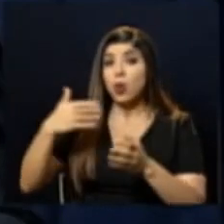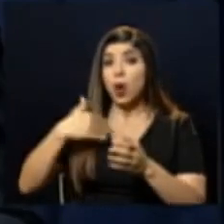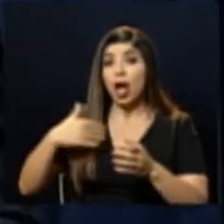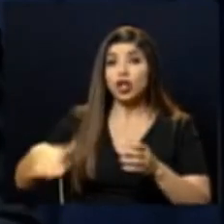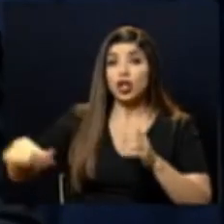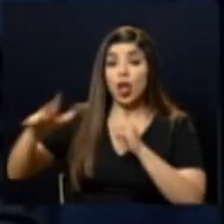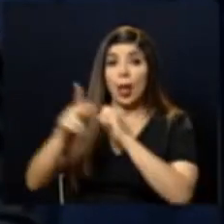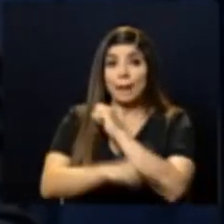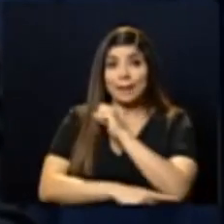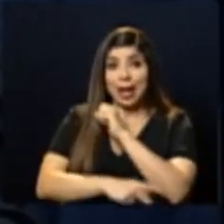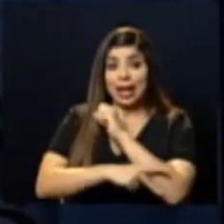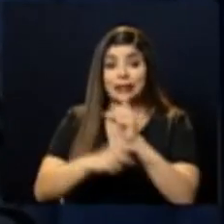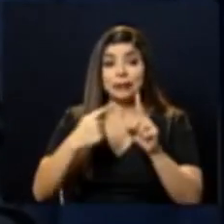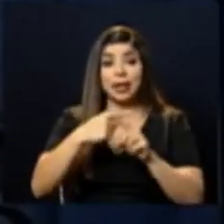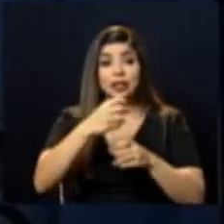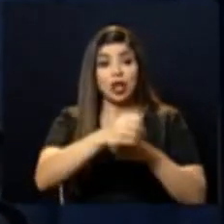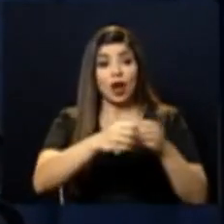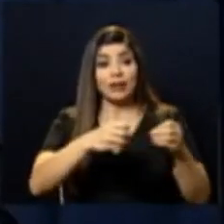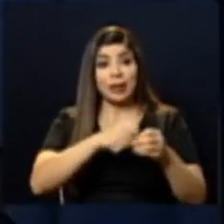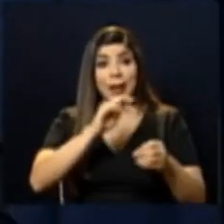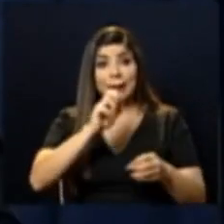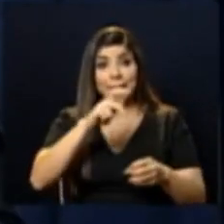país y las oficinas del MEP